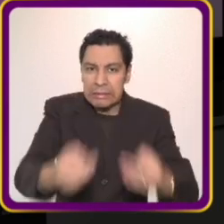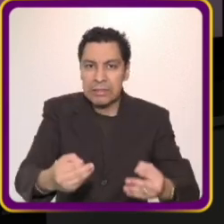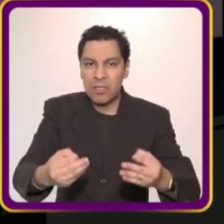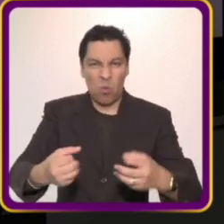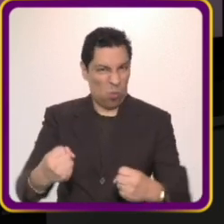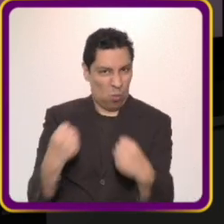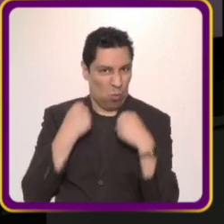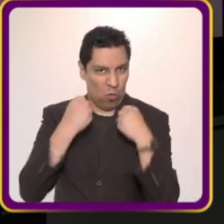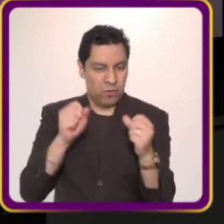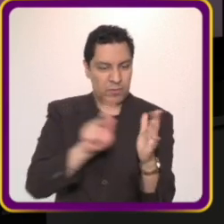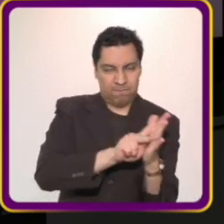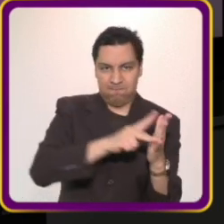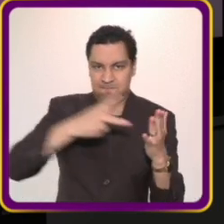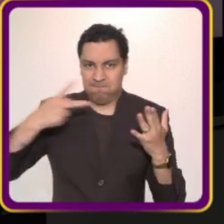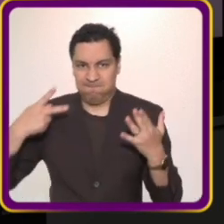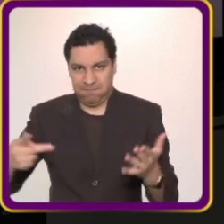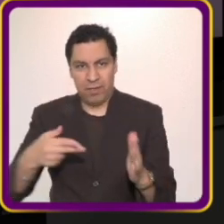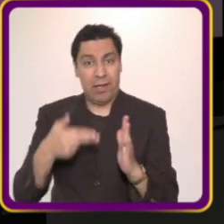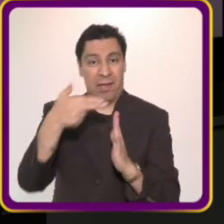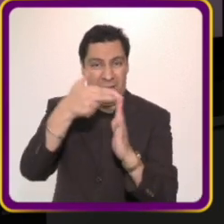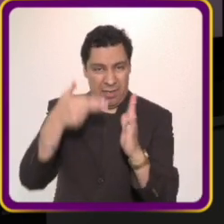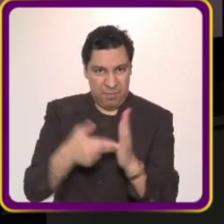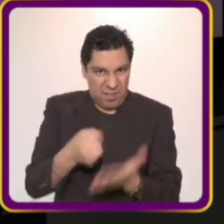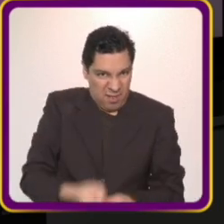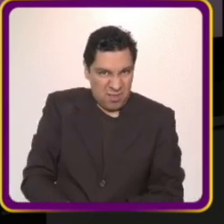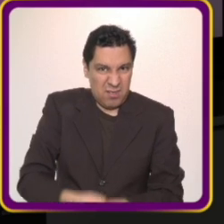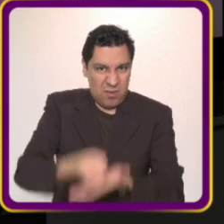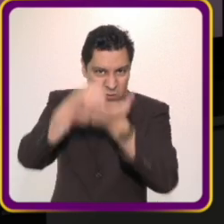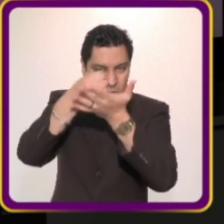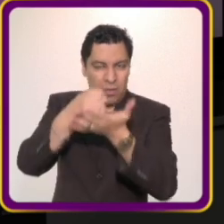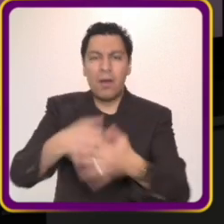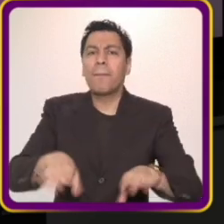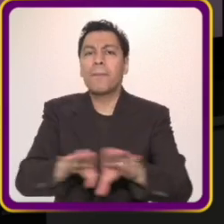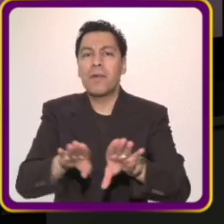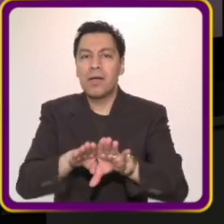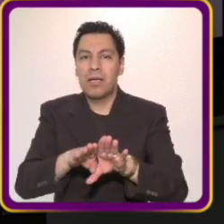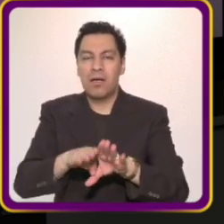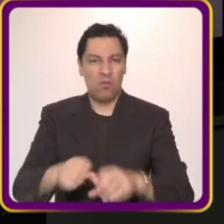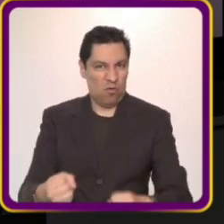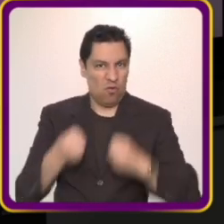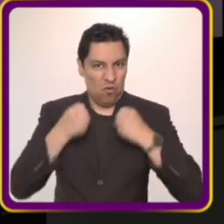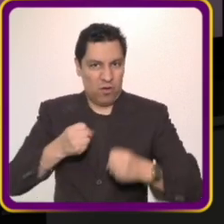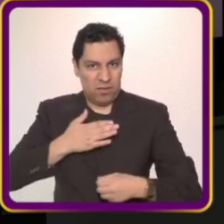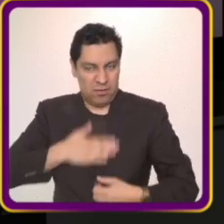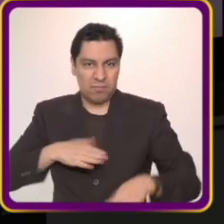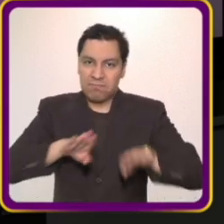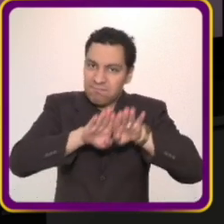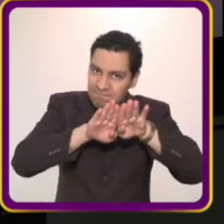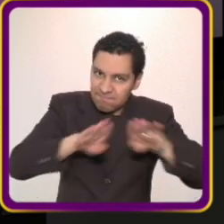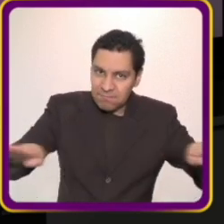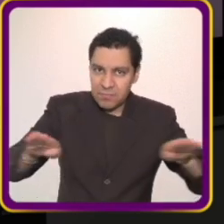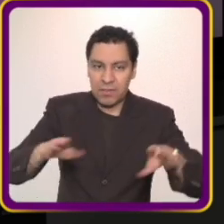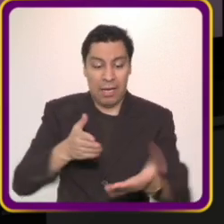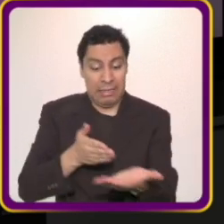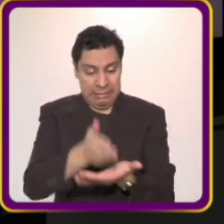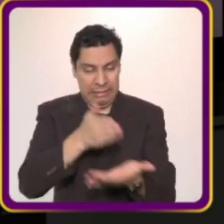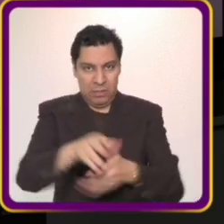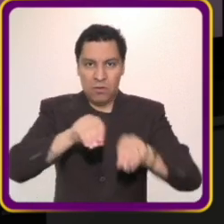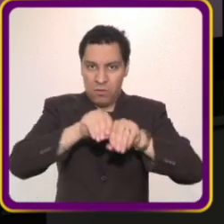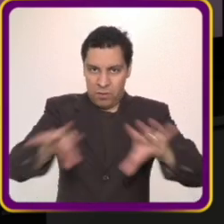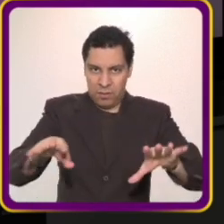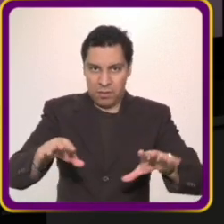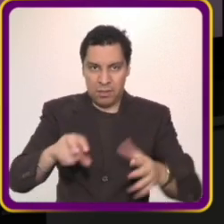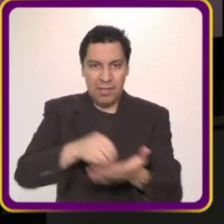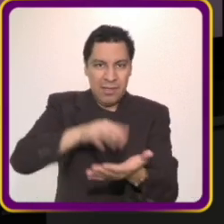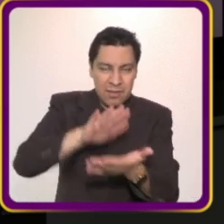como una herramienta fundamental para el fortalecimiento de la democracia, del acceso a la información y, no menos importante, de la protección de